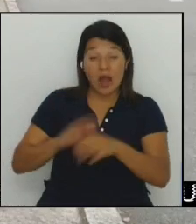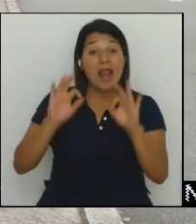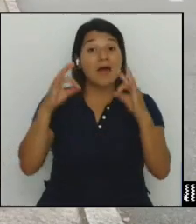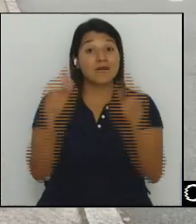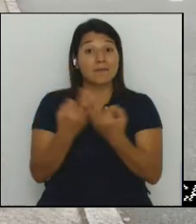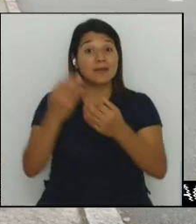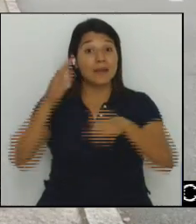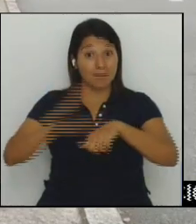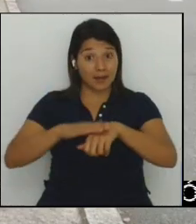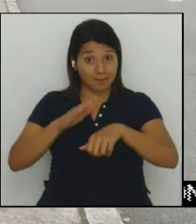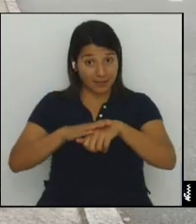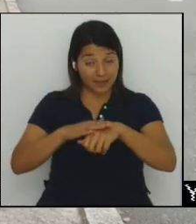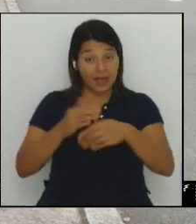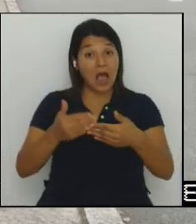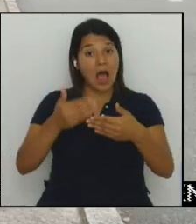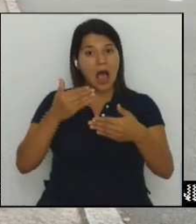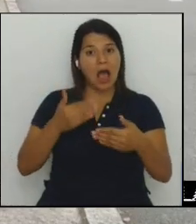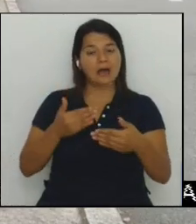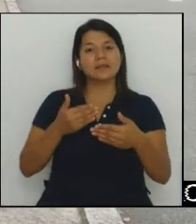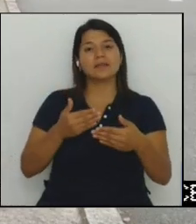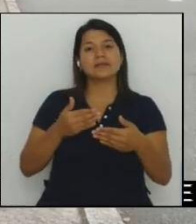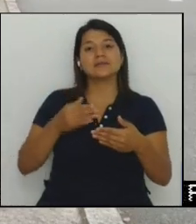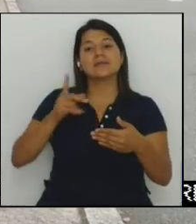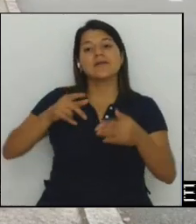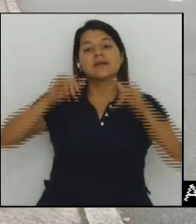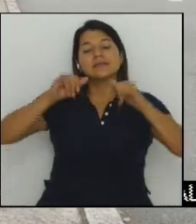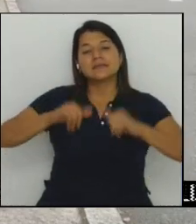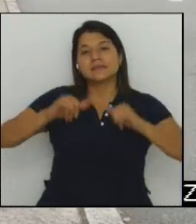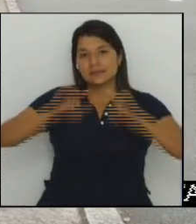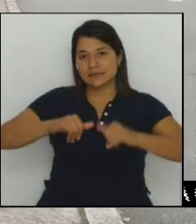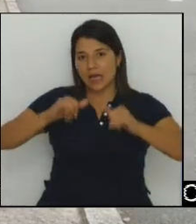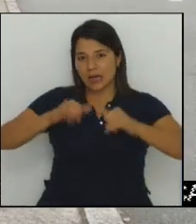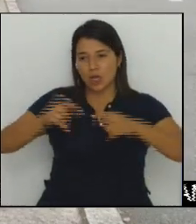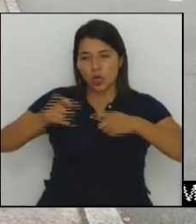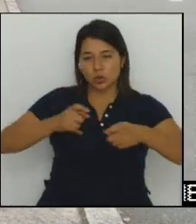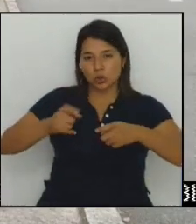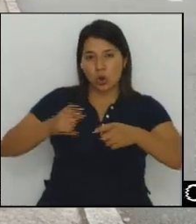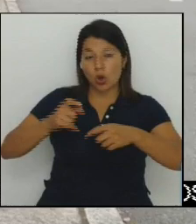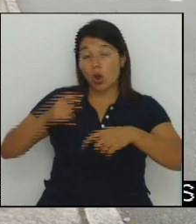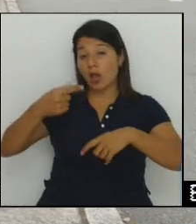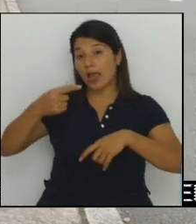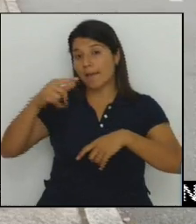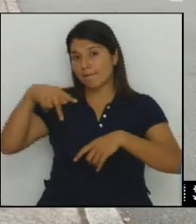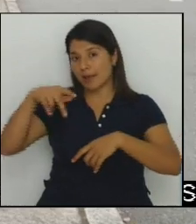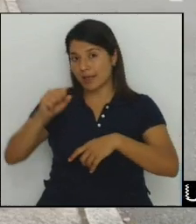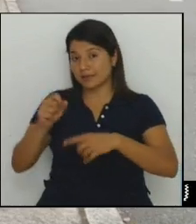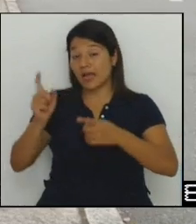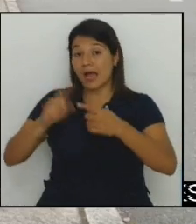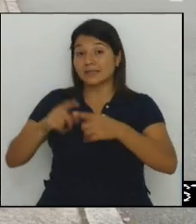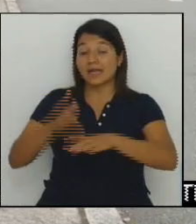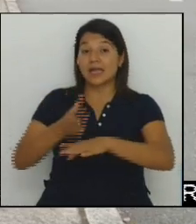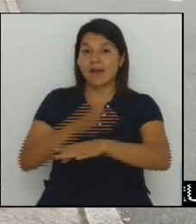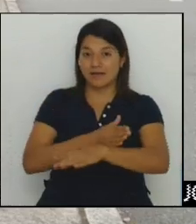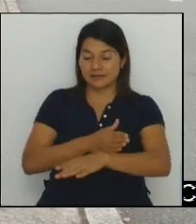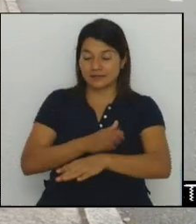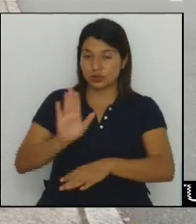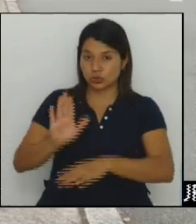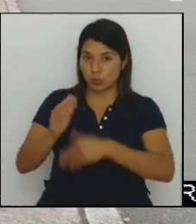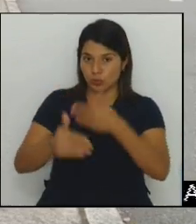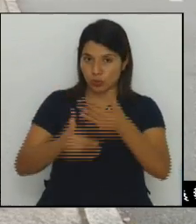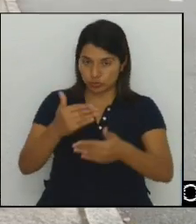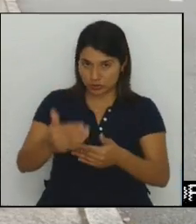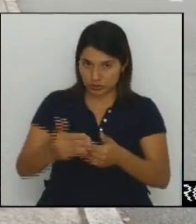toques de queda y monitoreo por GPS mientras avanzan sus casos. Las vías legales promovidas por el